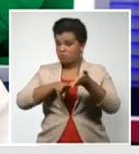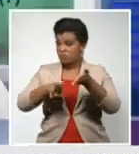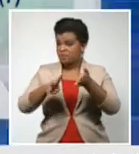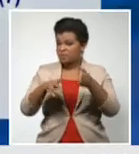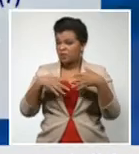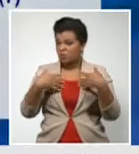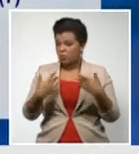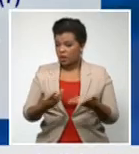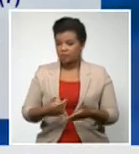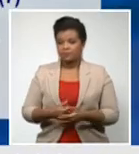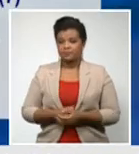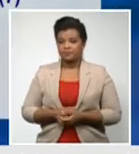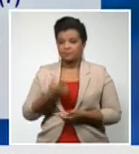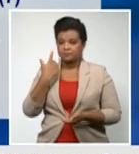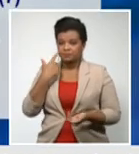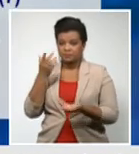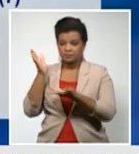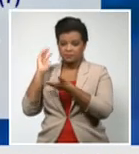ayer